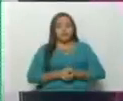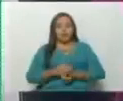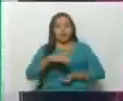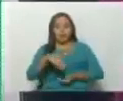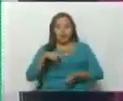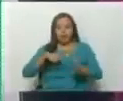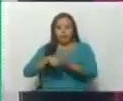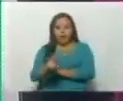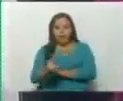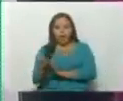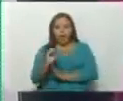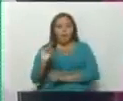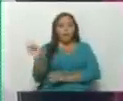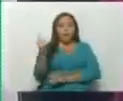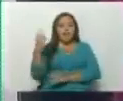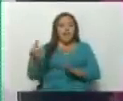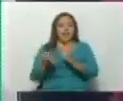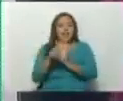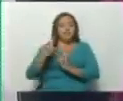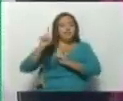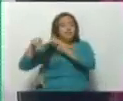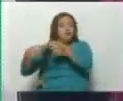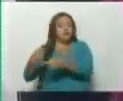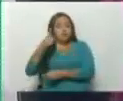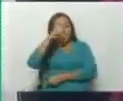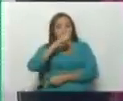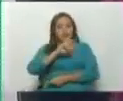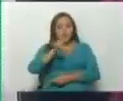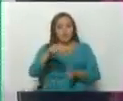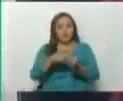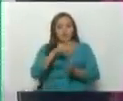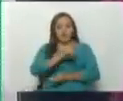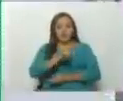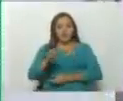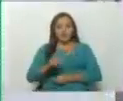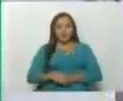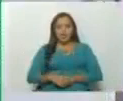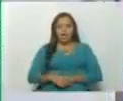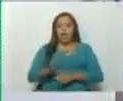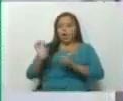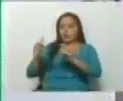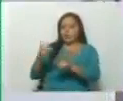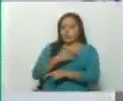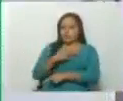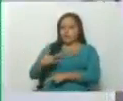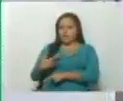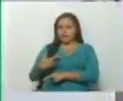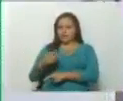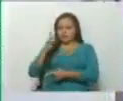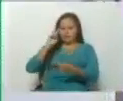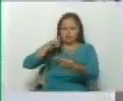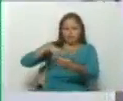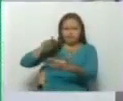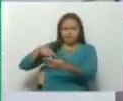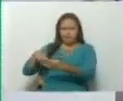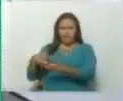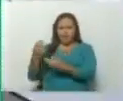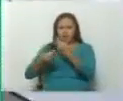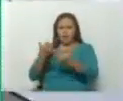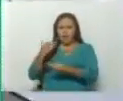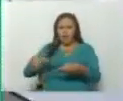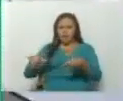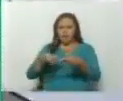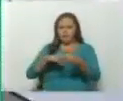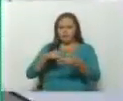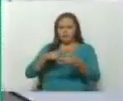si puede entrar y si no, bueno, será una de las primeras leyes que aprobemos al principio del año 2021. Ahora, si quieren revisar lo que se ha avanzado de este proyecto de ley, pueden